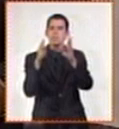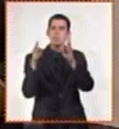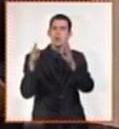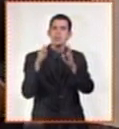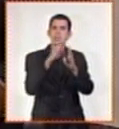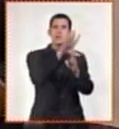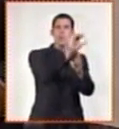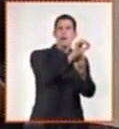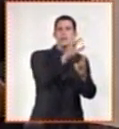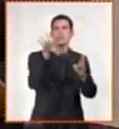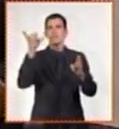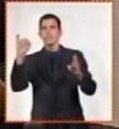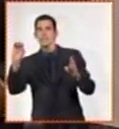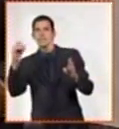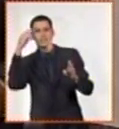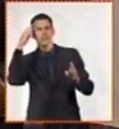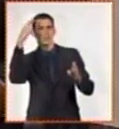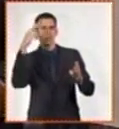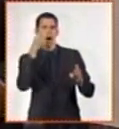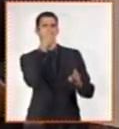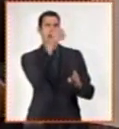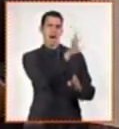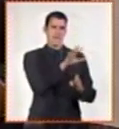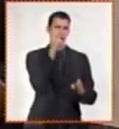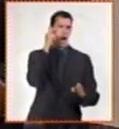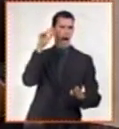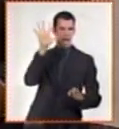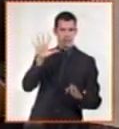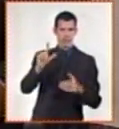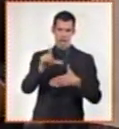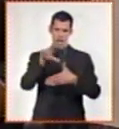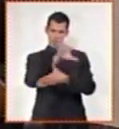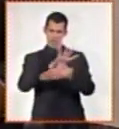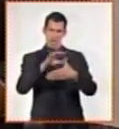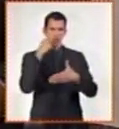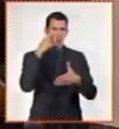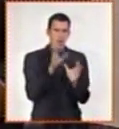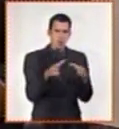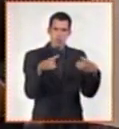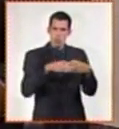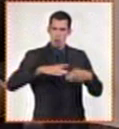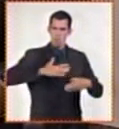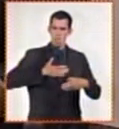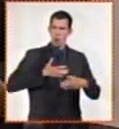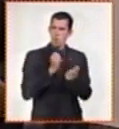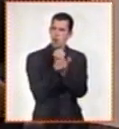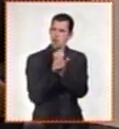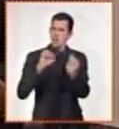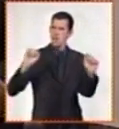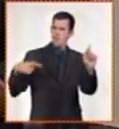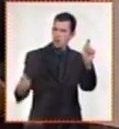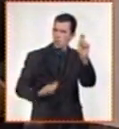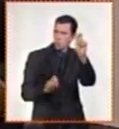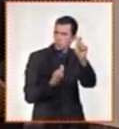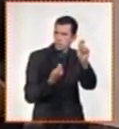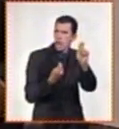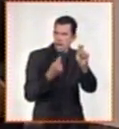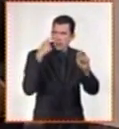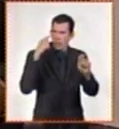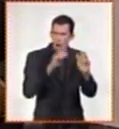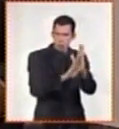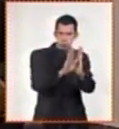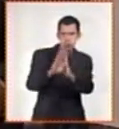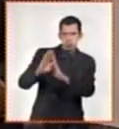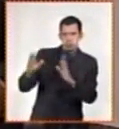Asia, África y América Latina y Caribe estaban en auge. El movimiento de países no alineados y el